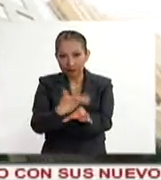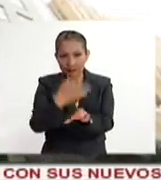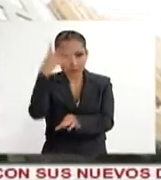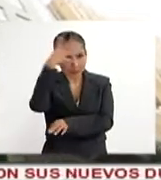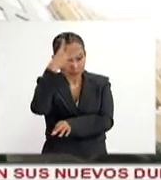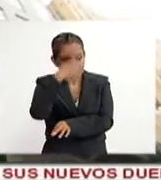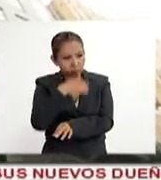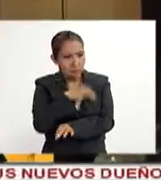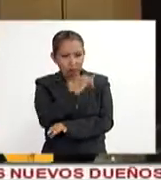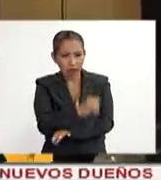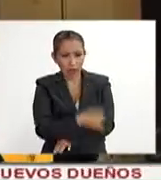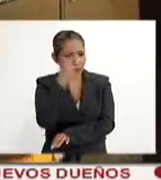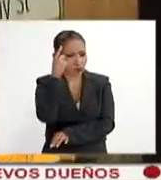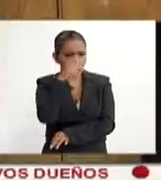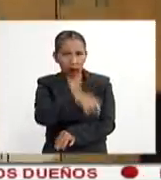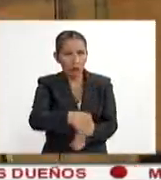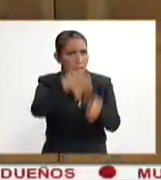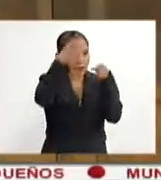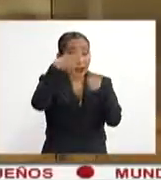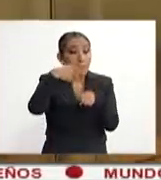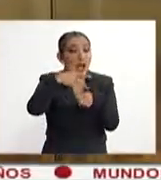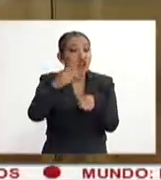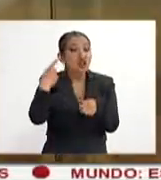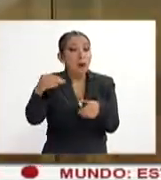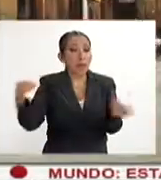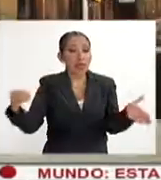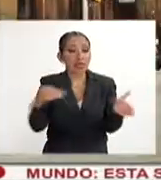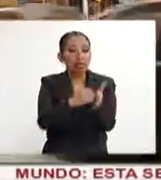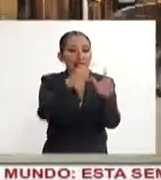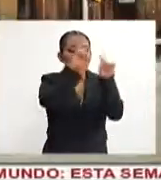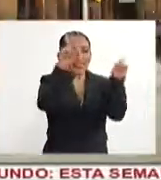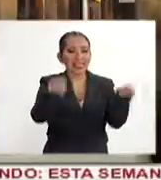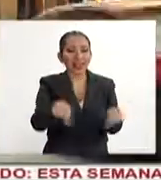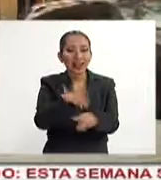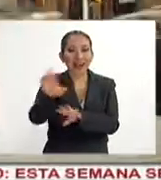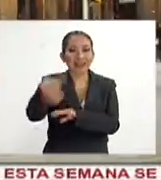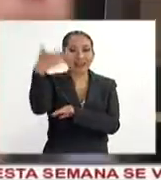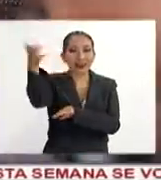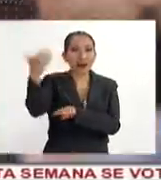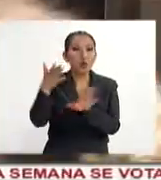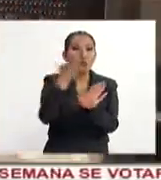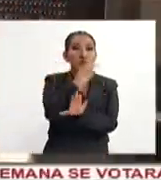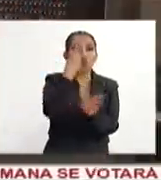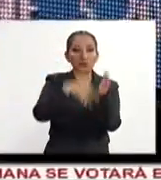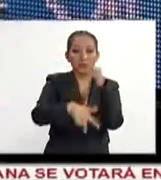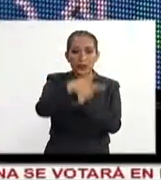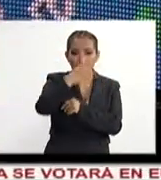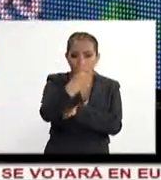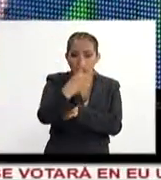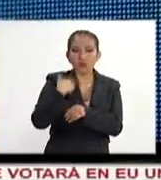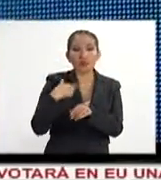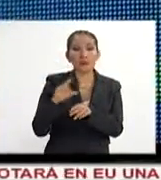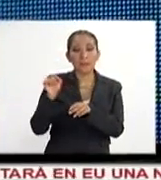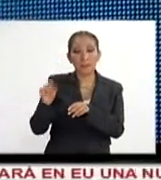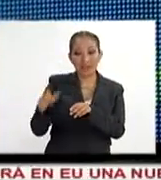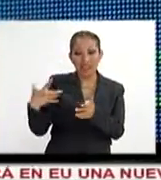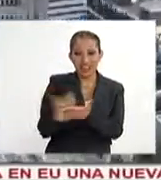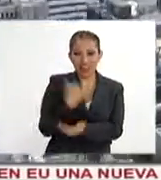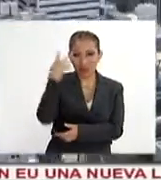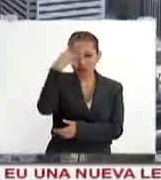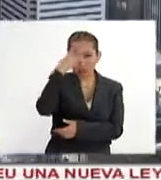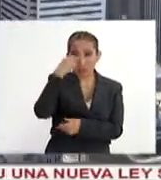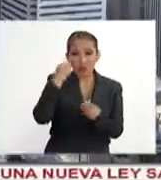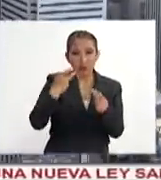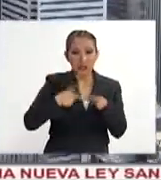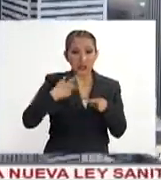Unidos, Donald Trump nunca fue dueño del edificio, pero su nombre aparece en la fachada desde el 2012. A raíz de la victoria de Trump,